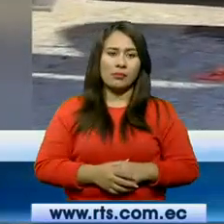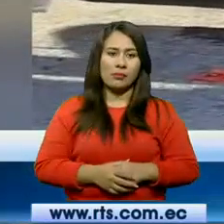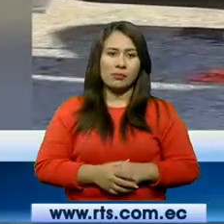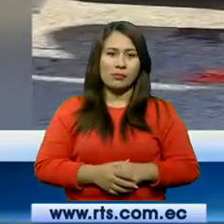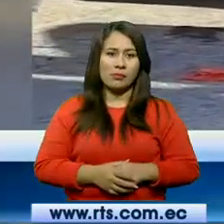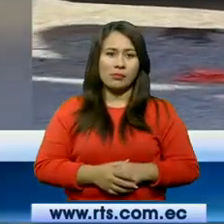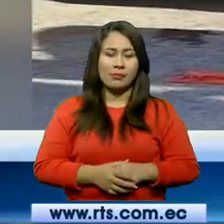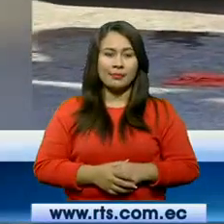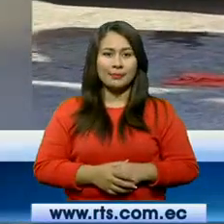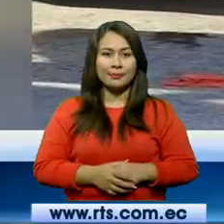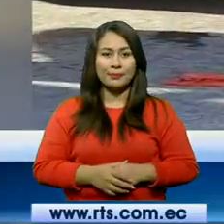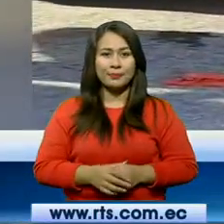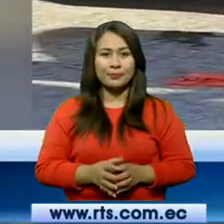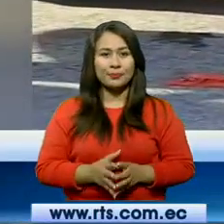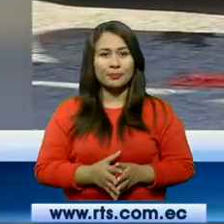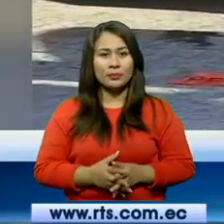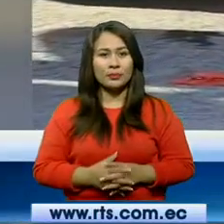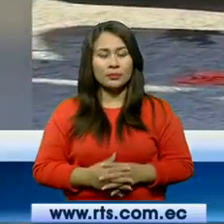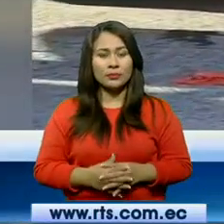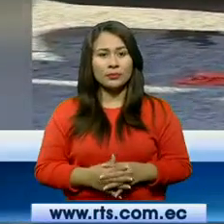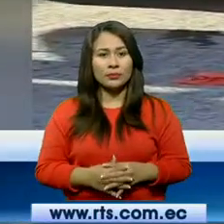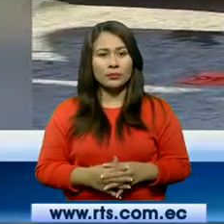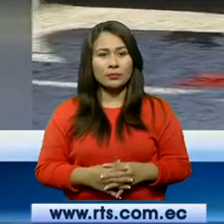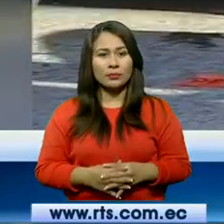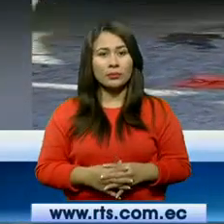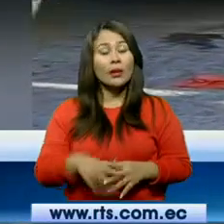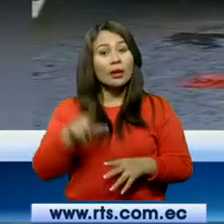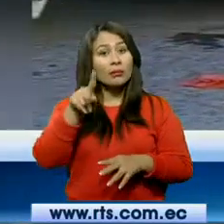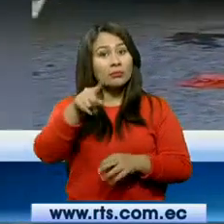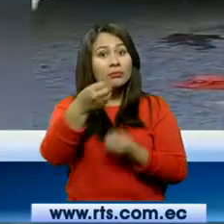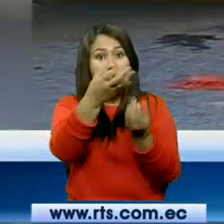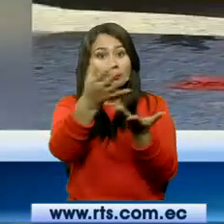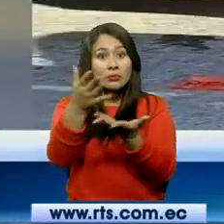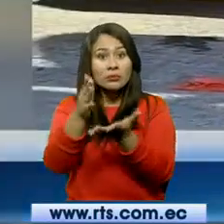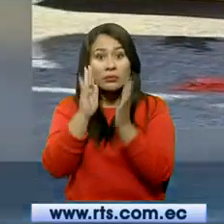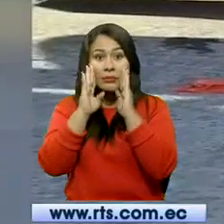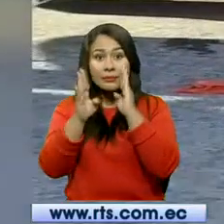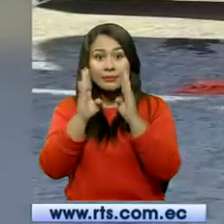Informa Carolina Santos.